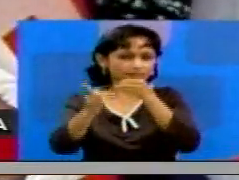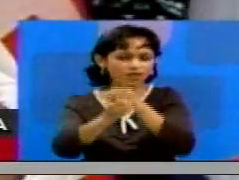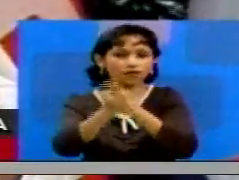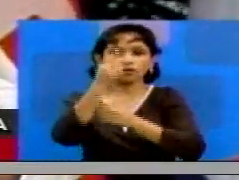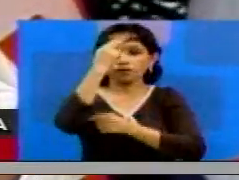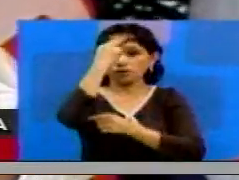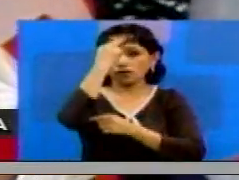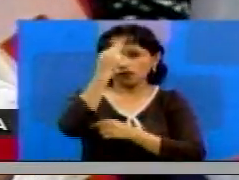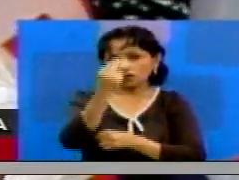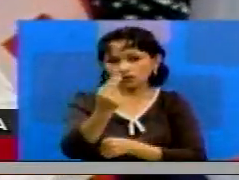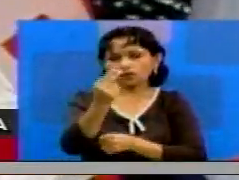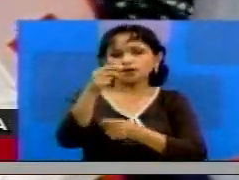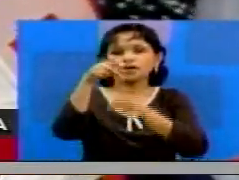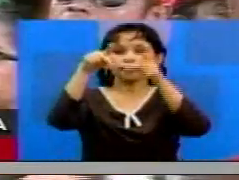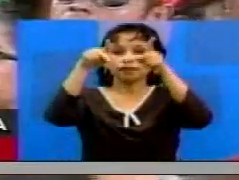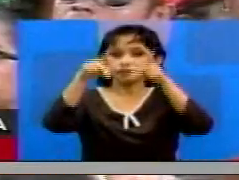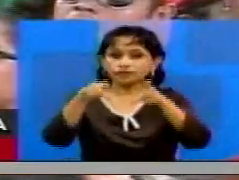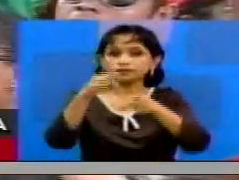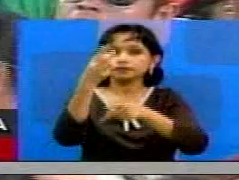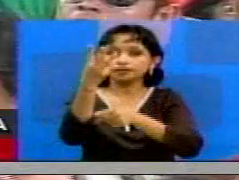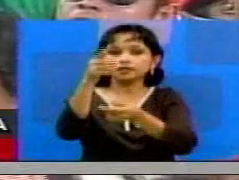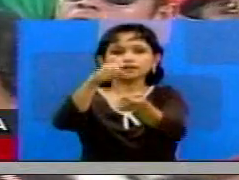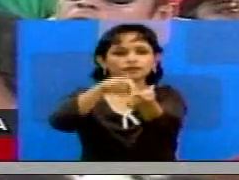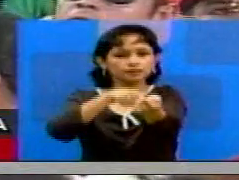rendirle homenaje a estos hermanos.